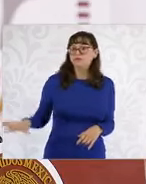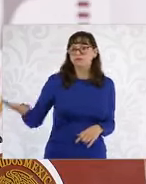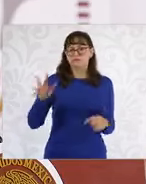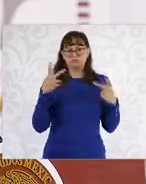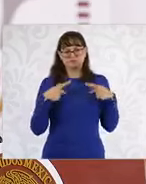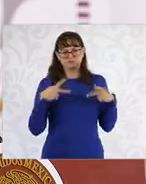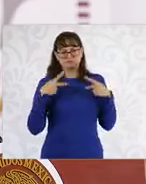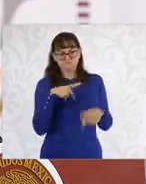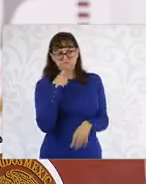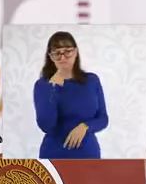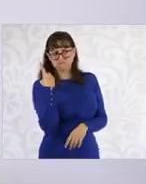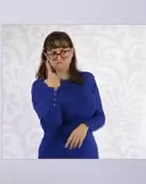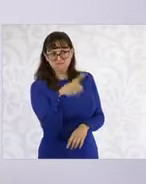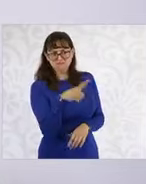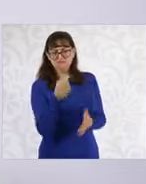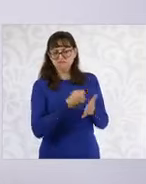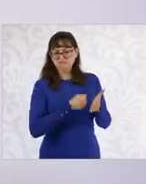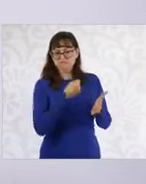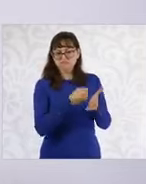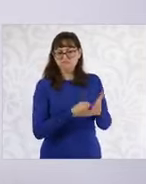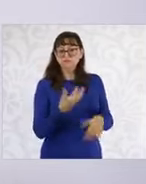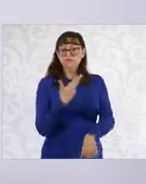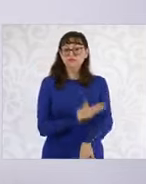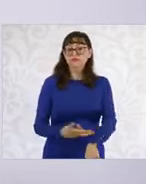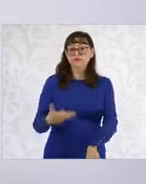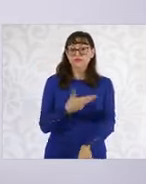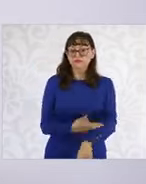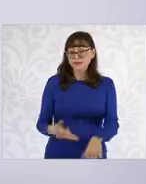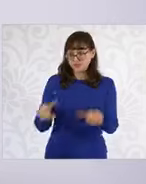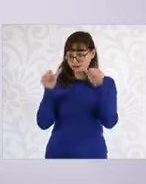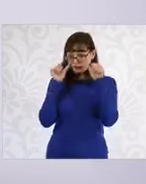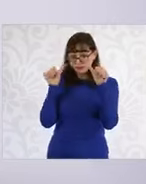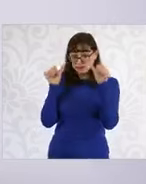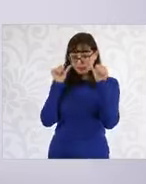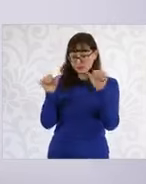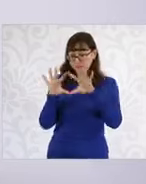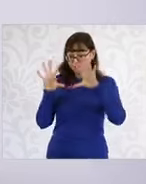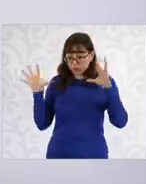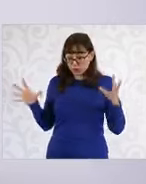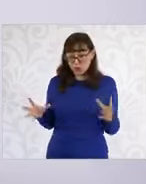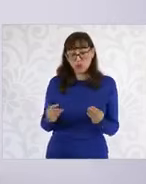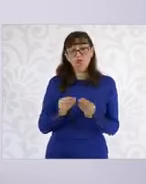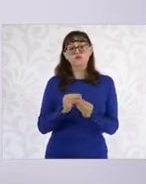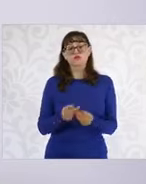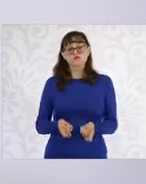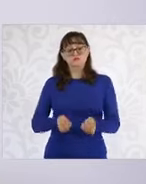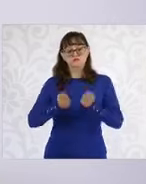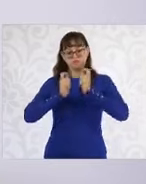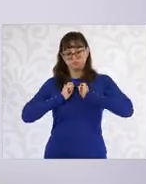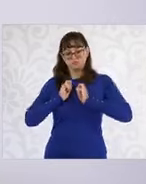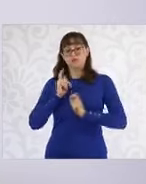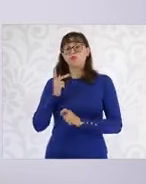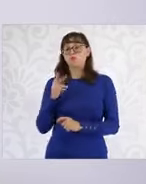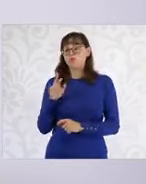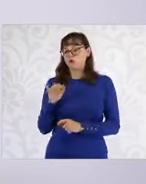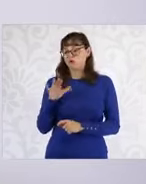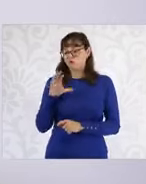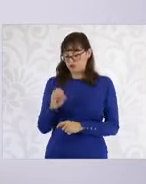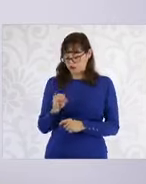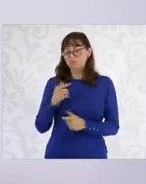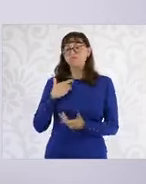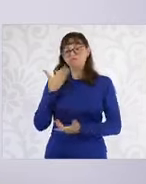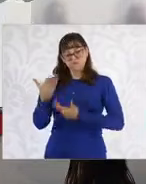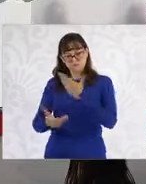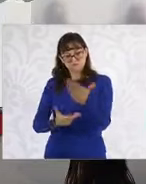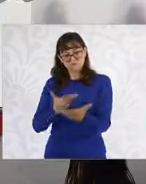darle trámite a una queja u ofrecer apoyo institucional en las acciones colectivas son tarea diaria que la Procuraduría ofrece